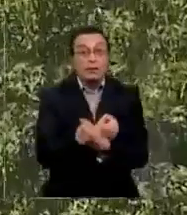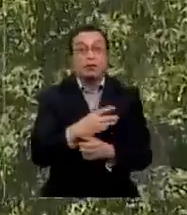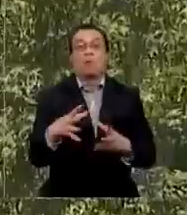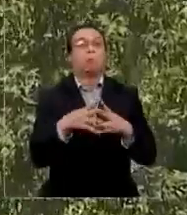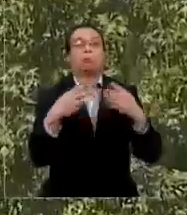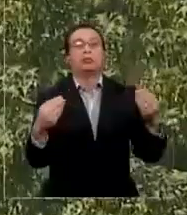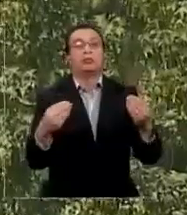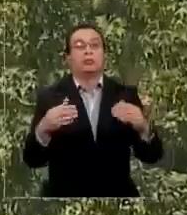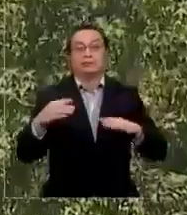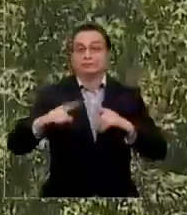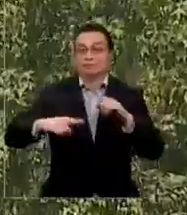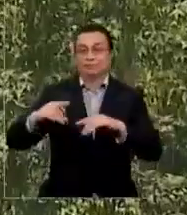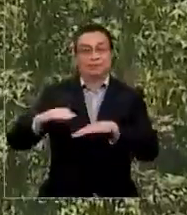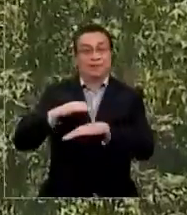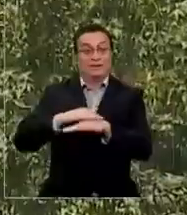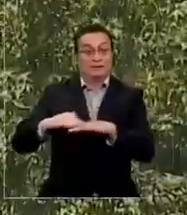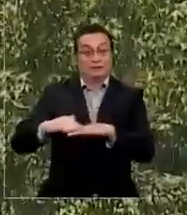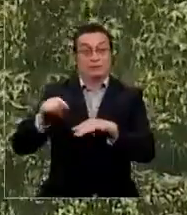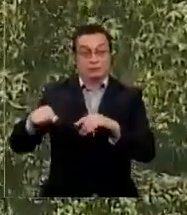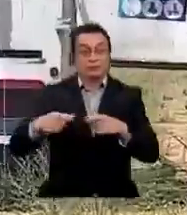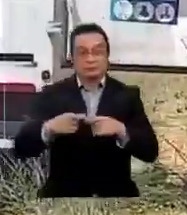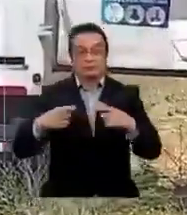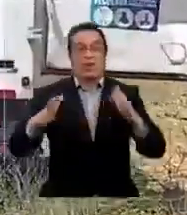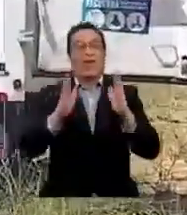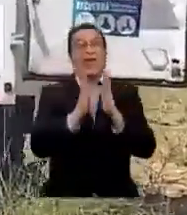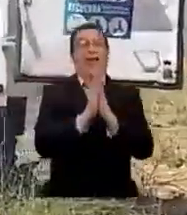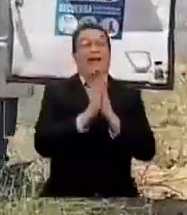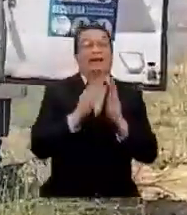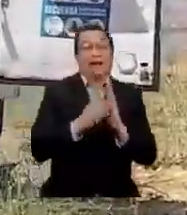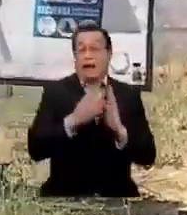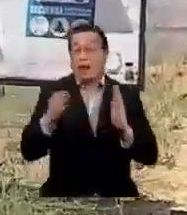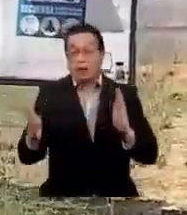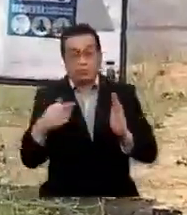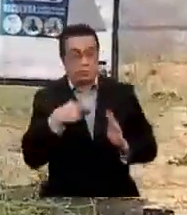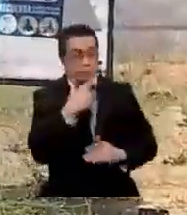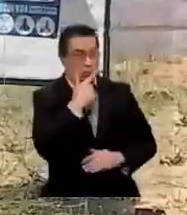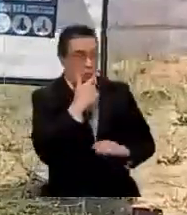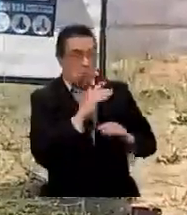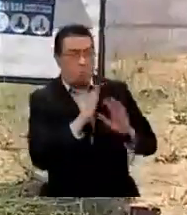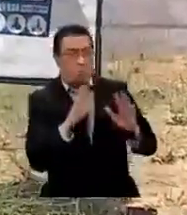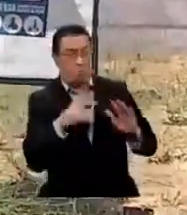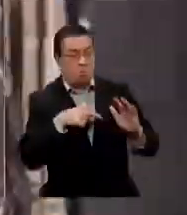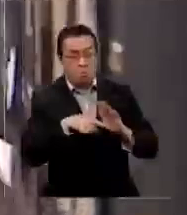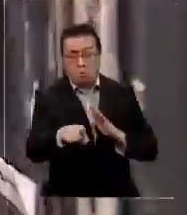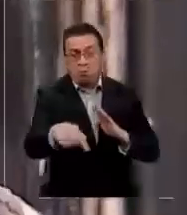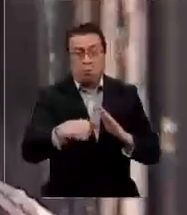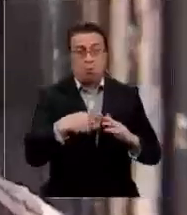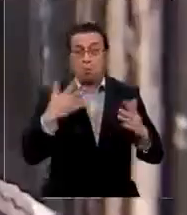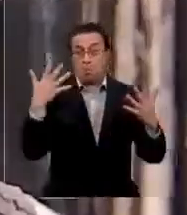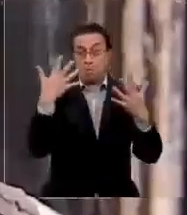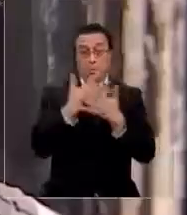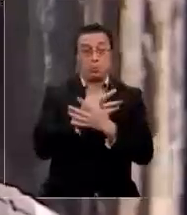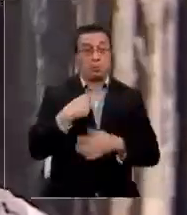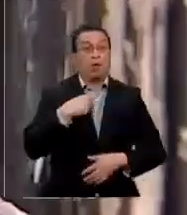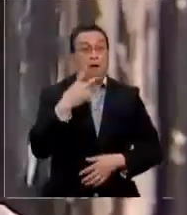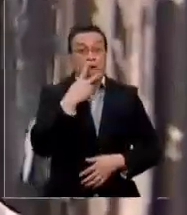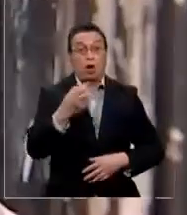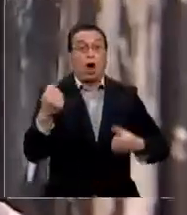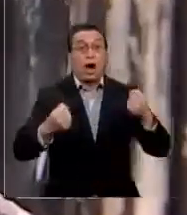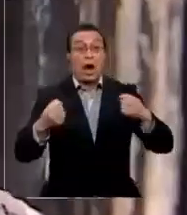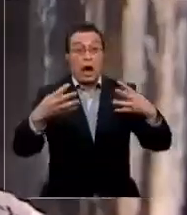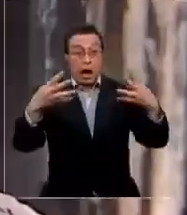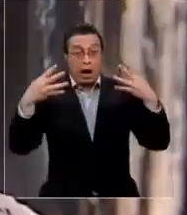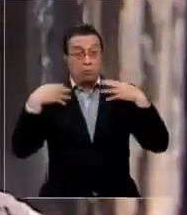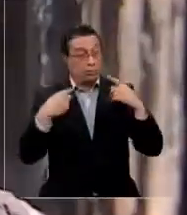Un terreno vacío donde se piensa ampliar esta iglesia. Nunca levantaron sospechas ni al entrar ni al salir. Lo único que vi salir un camión.